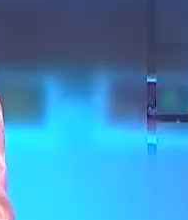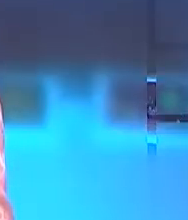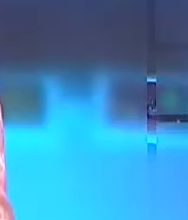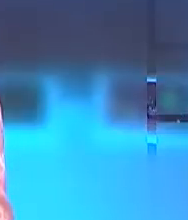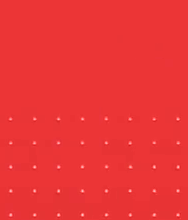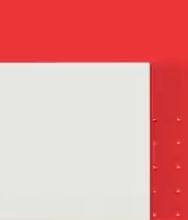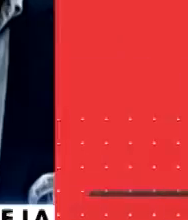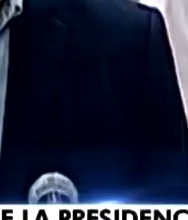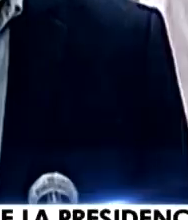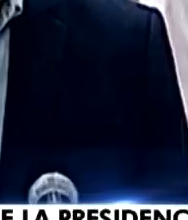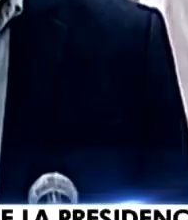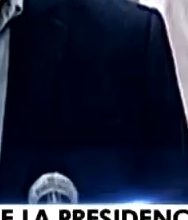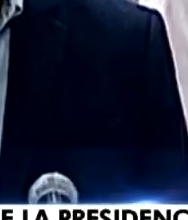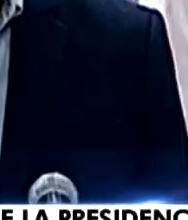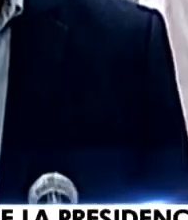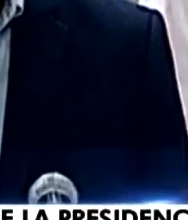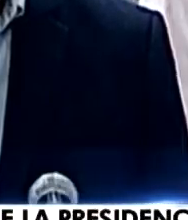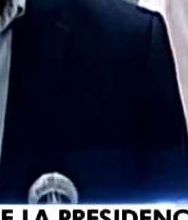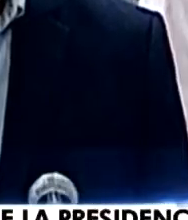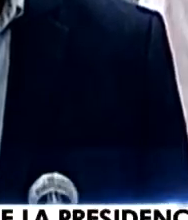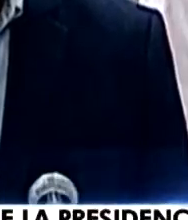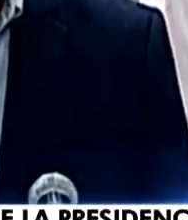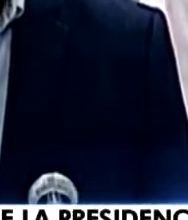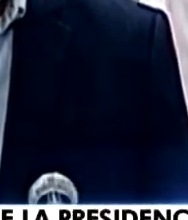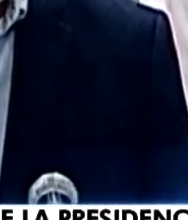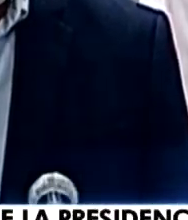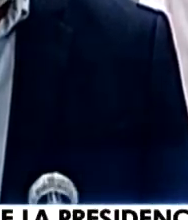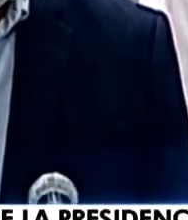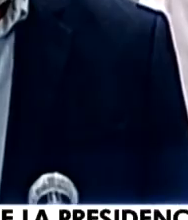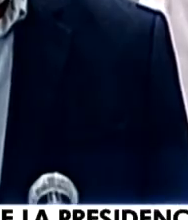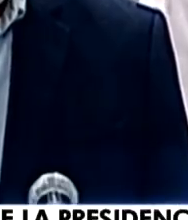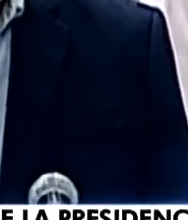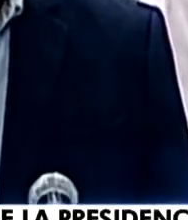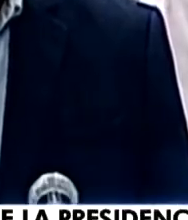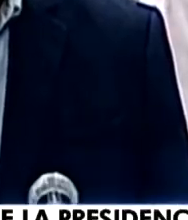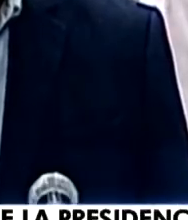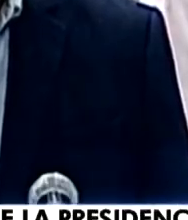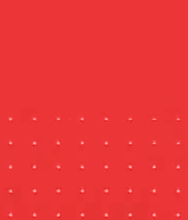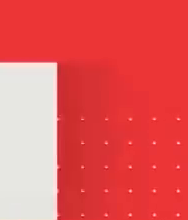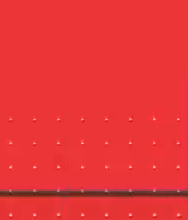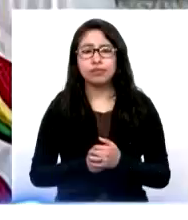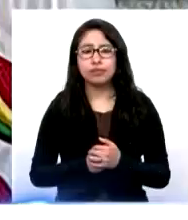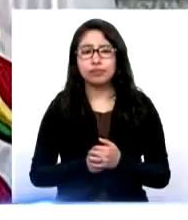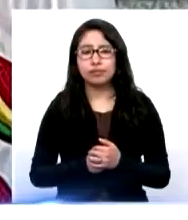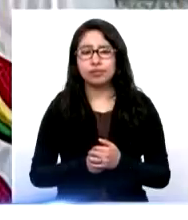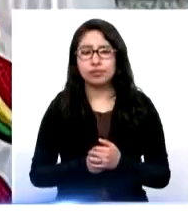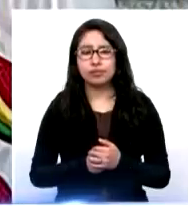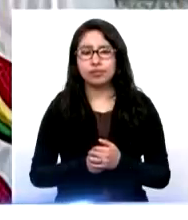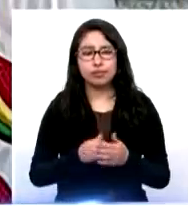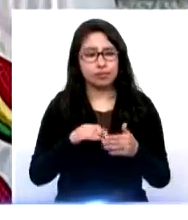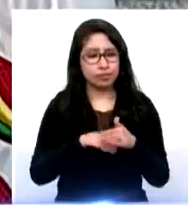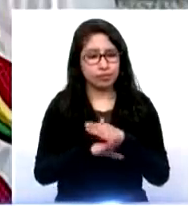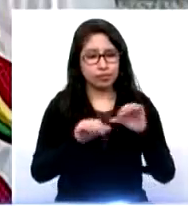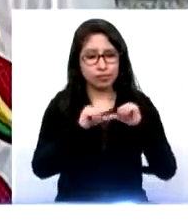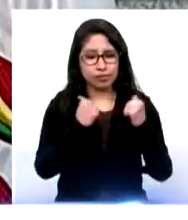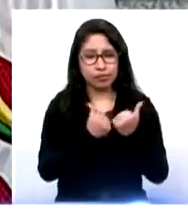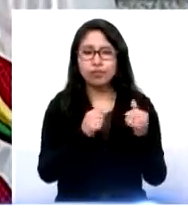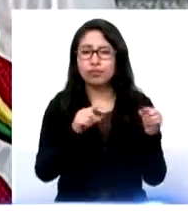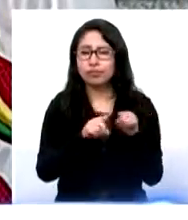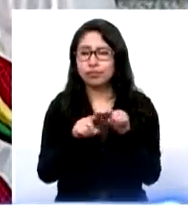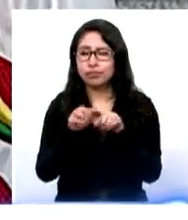vamos a tomar la señal del canal estatal porque en este momento habla el ministro de la Presidencia, Yerko Núñez. Escuche. En la Asamblea Legislativa Plurinacional